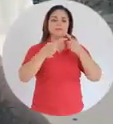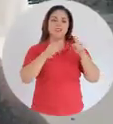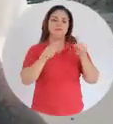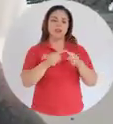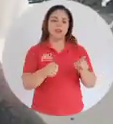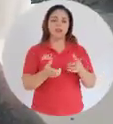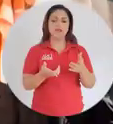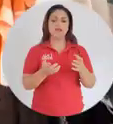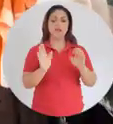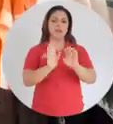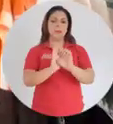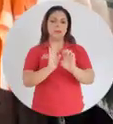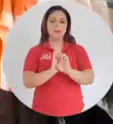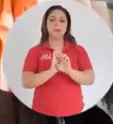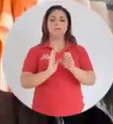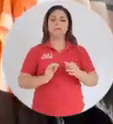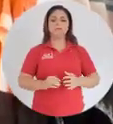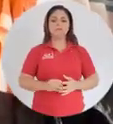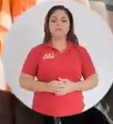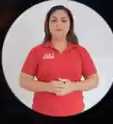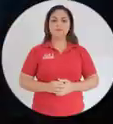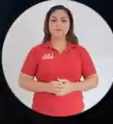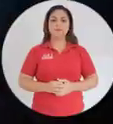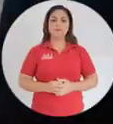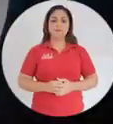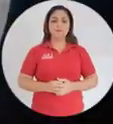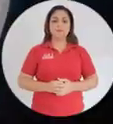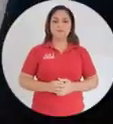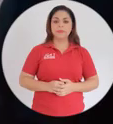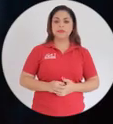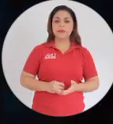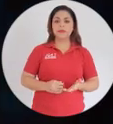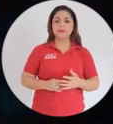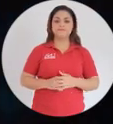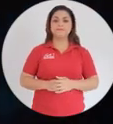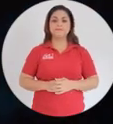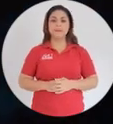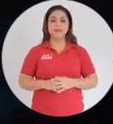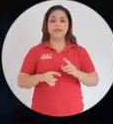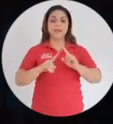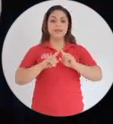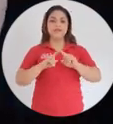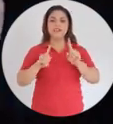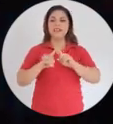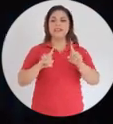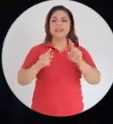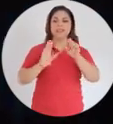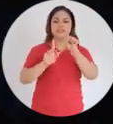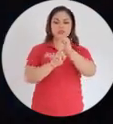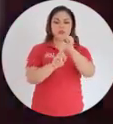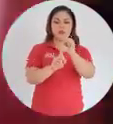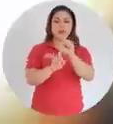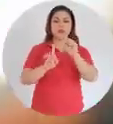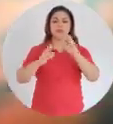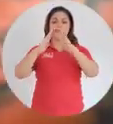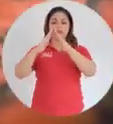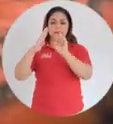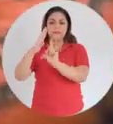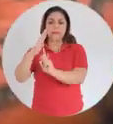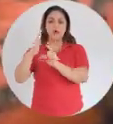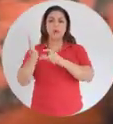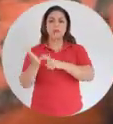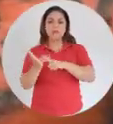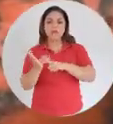fenómenos como en este caso, las orientaciones que se necesitaban en el contexto del